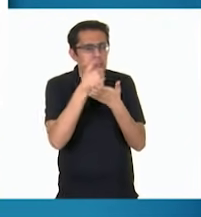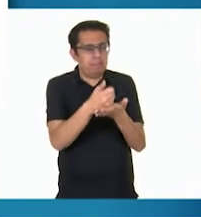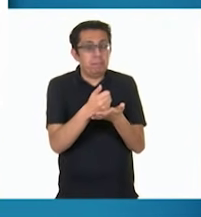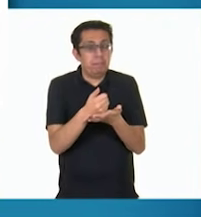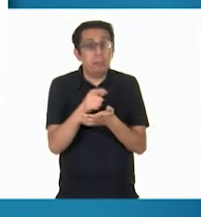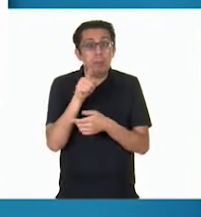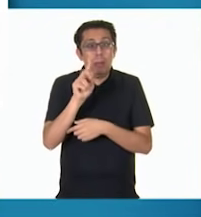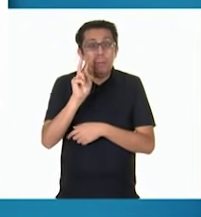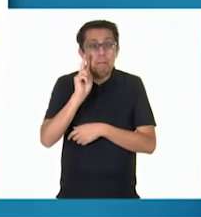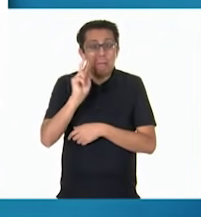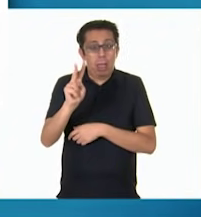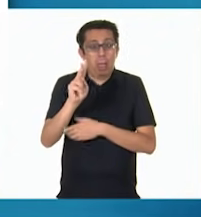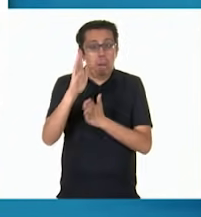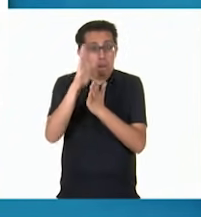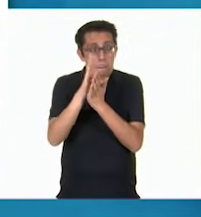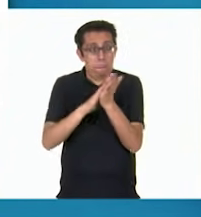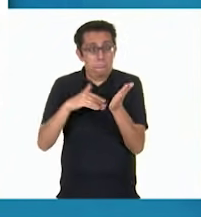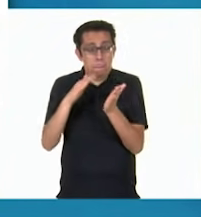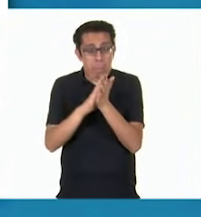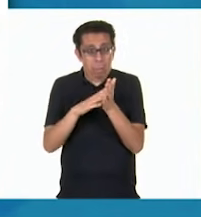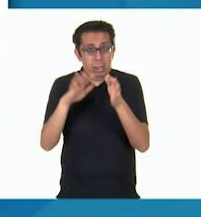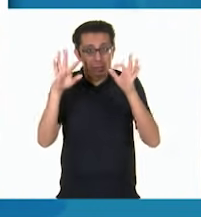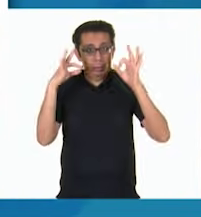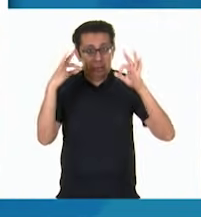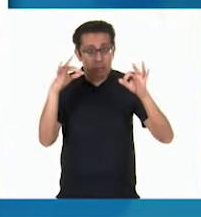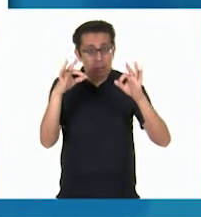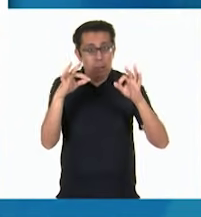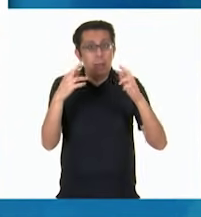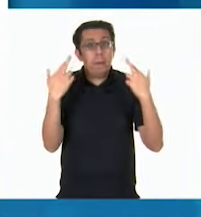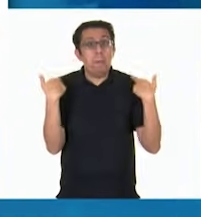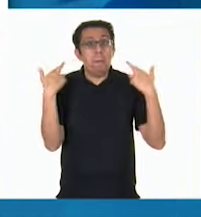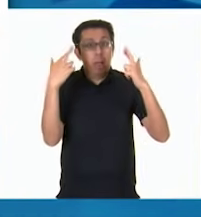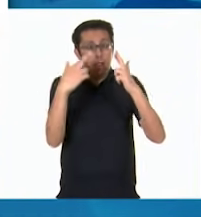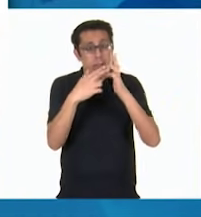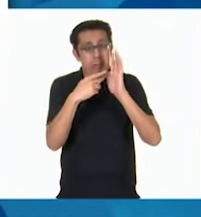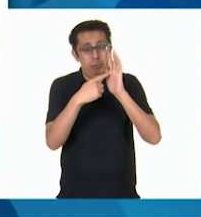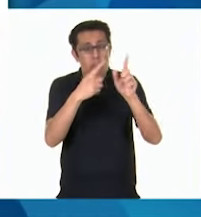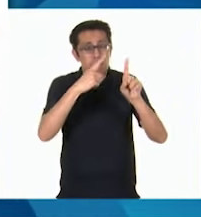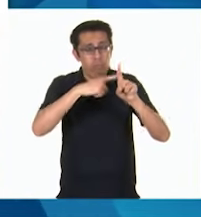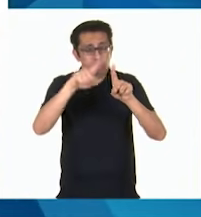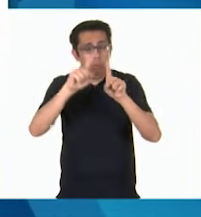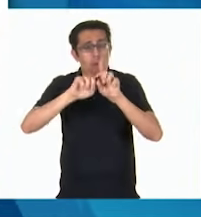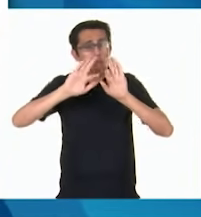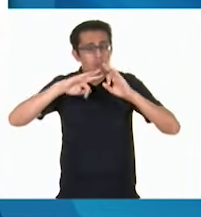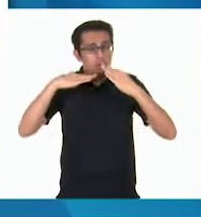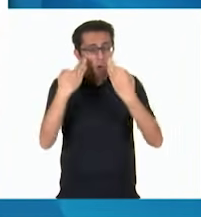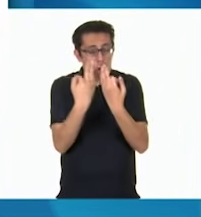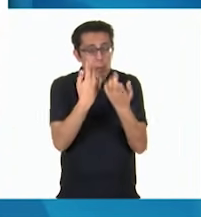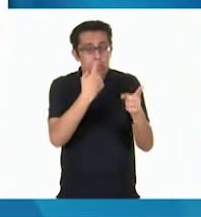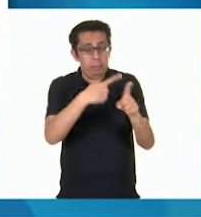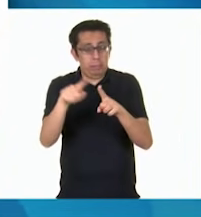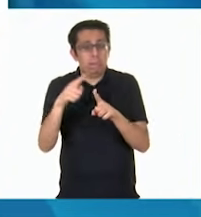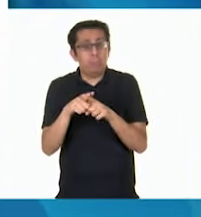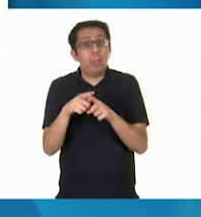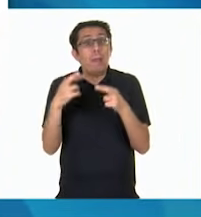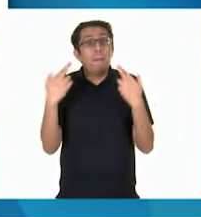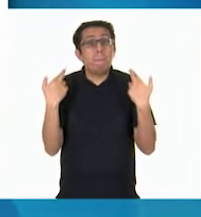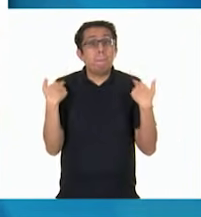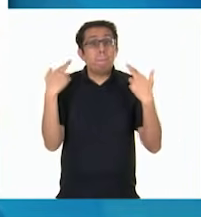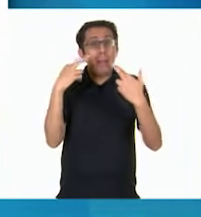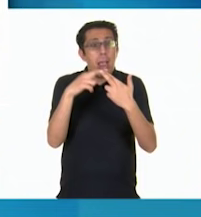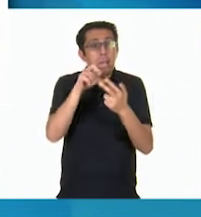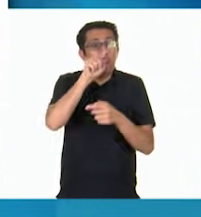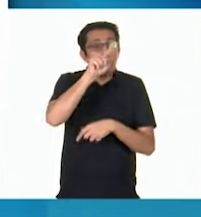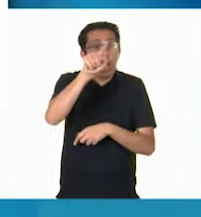Observen el pliego de papel del profesor que muestra los cuadriláteros de la sesión anterior. Él señalará varias